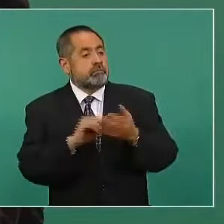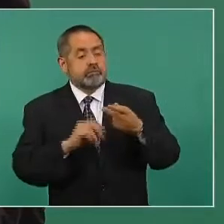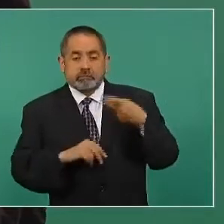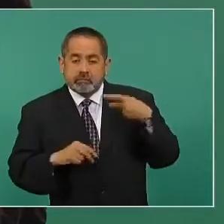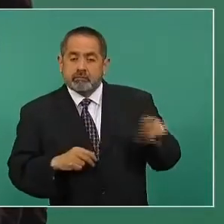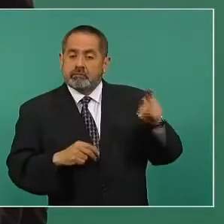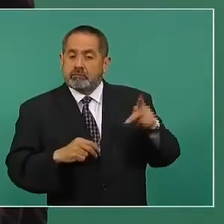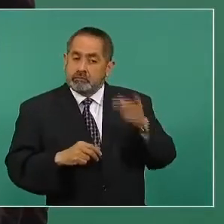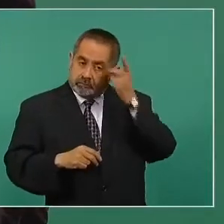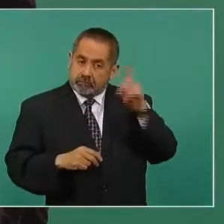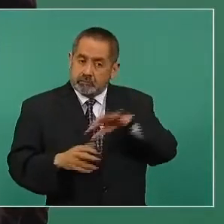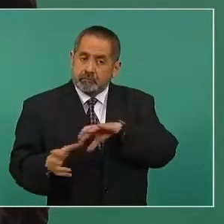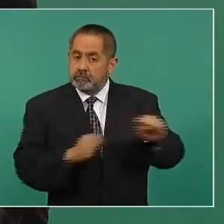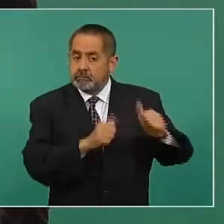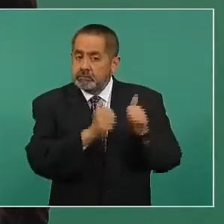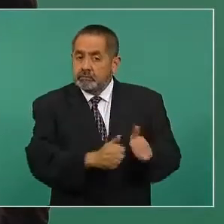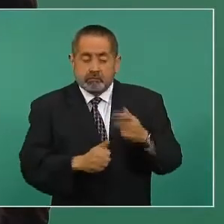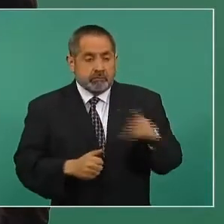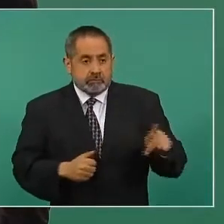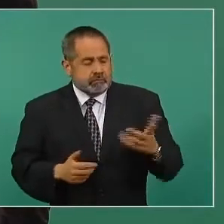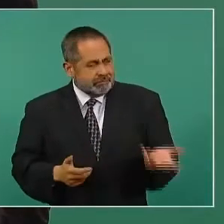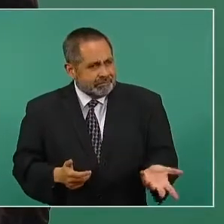empresas.